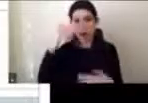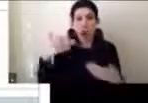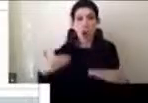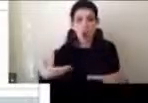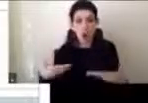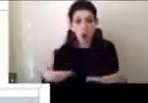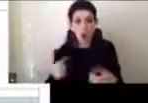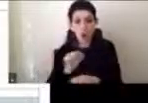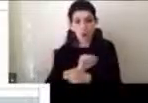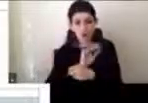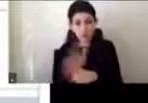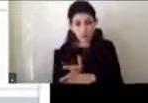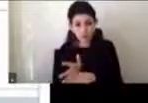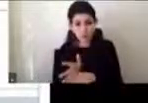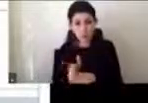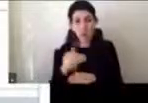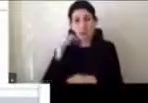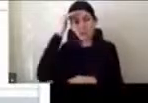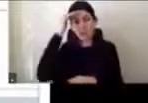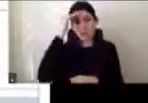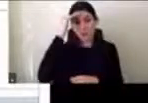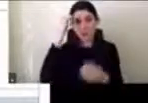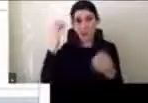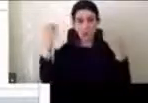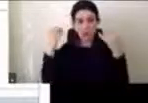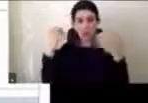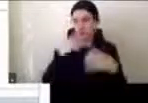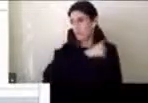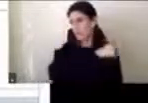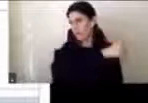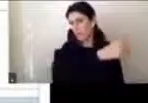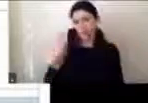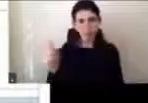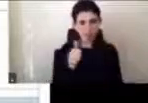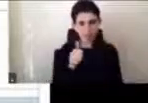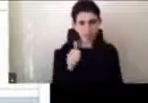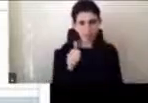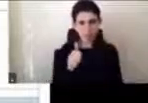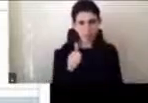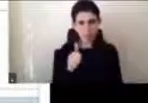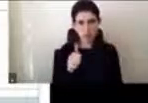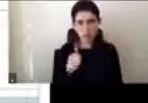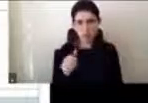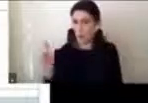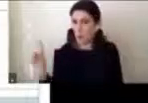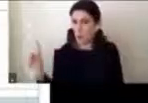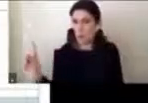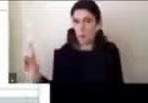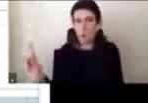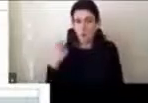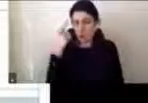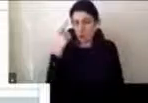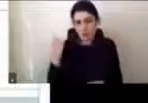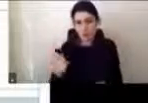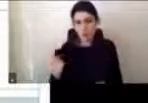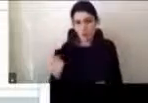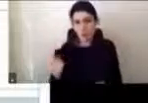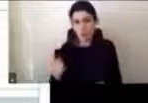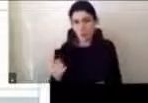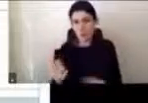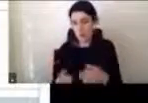es cierto?, es una experiencia de aprendizaje para todos. Es algo inédito y que está haciendo, se nos